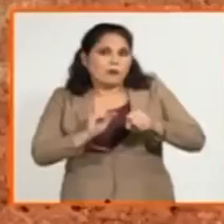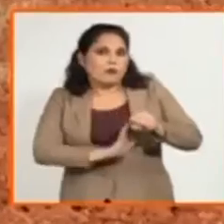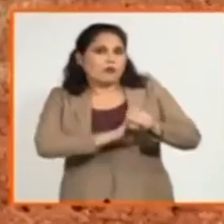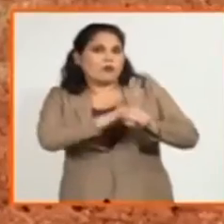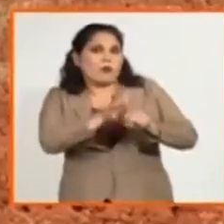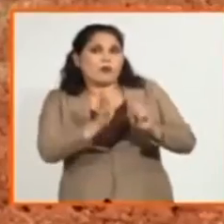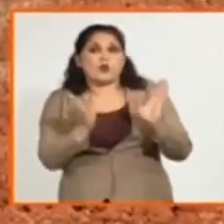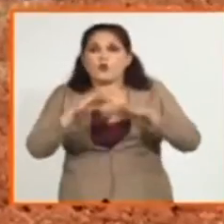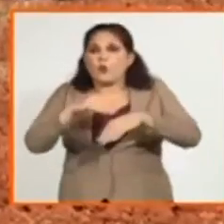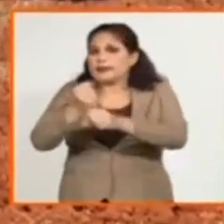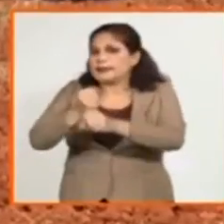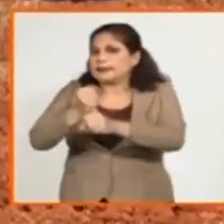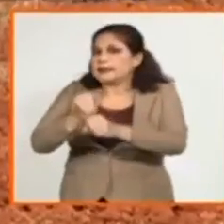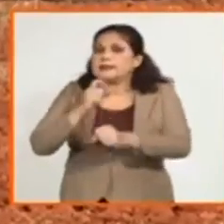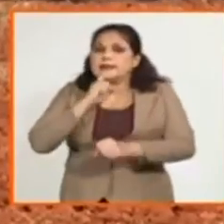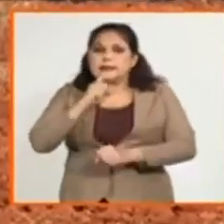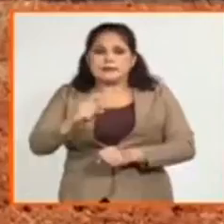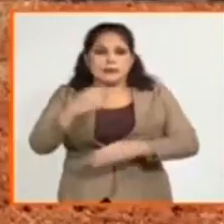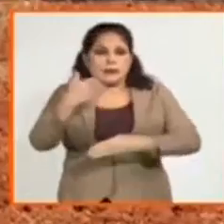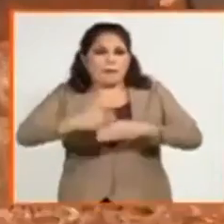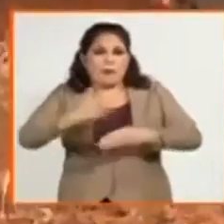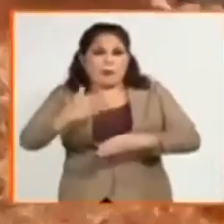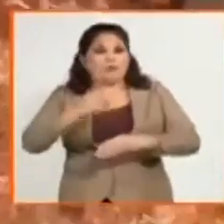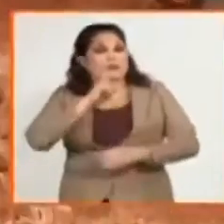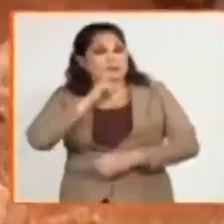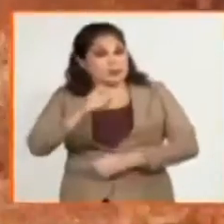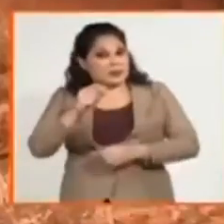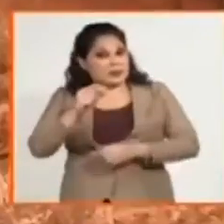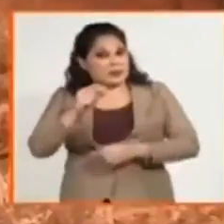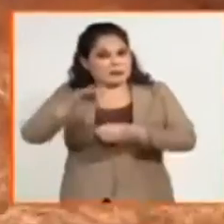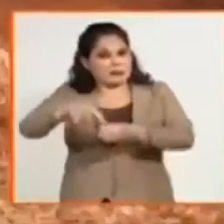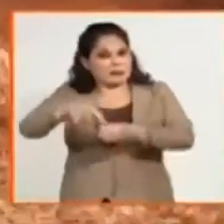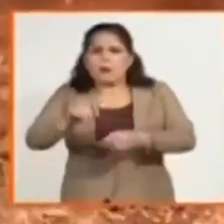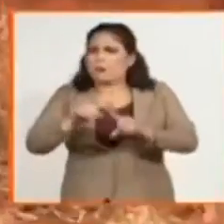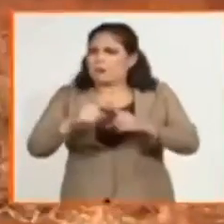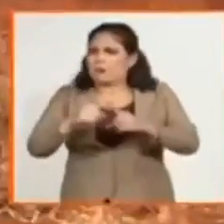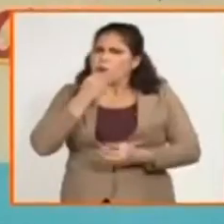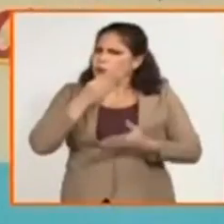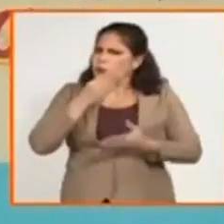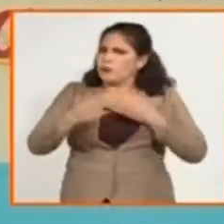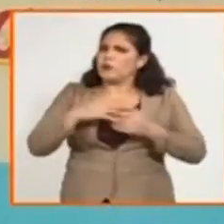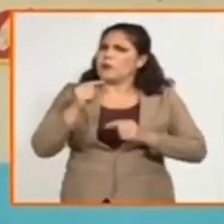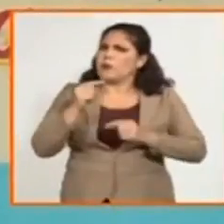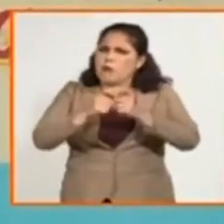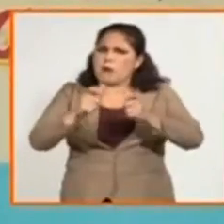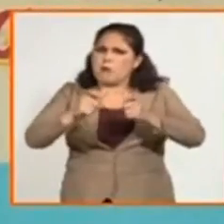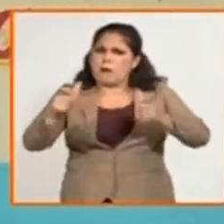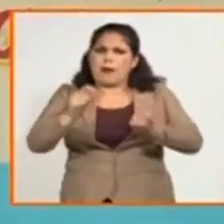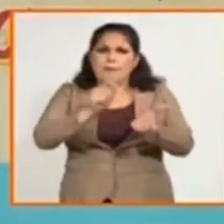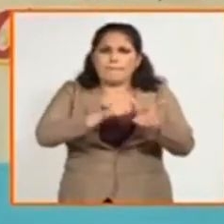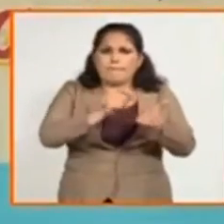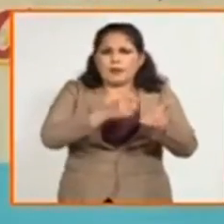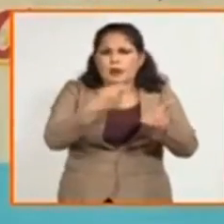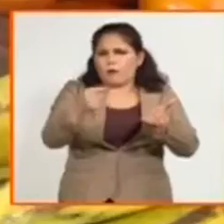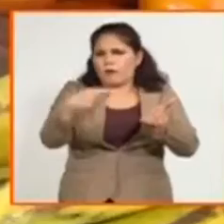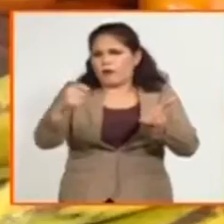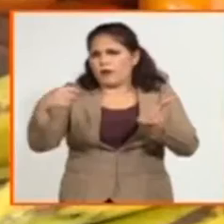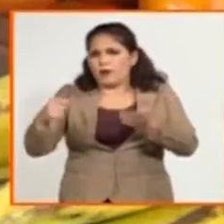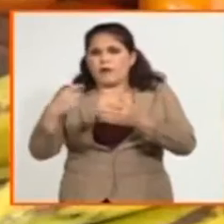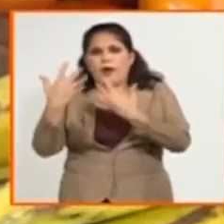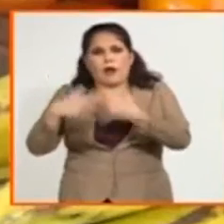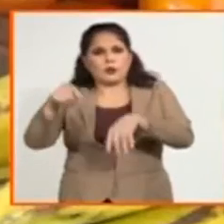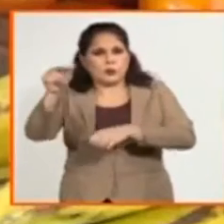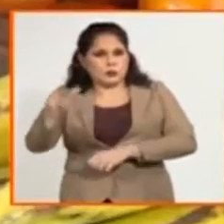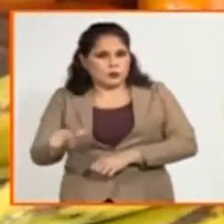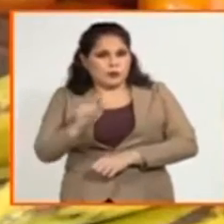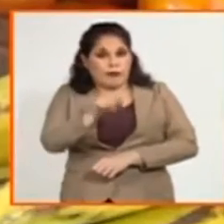COVID-19 y de la política de bloqueo contra Cuba. Dentro de la estrategia está incrementar los puntos de venta de productos agrícolas en cada